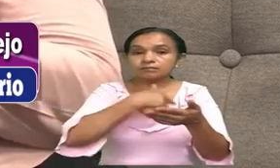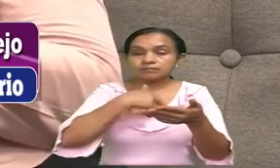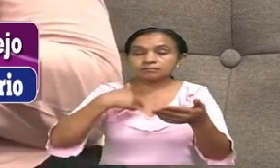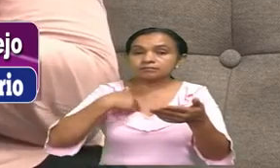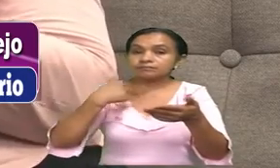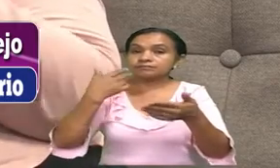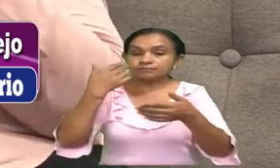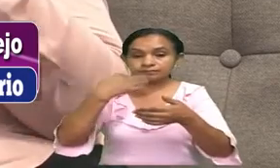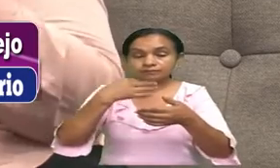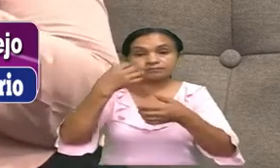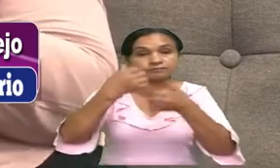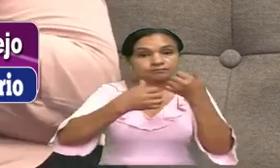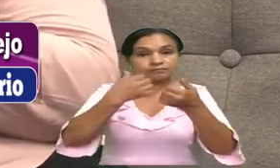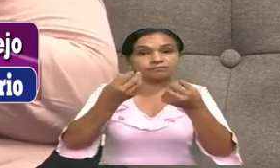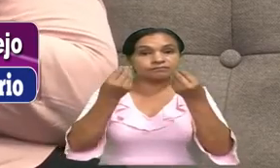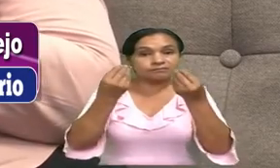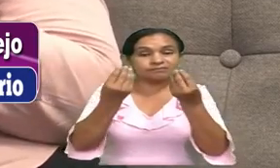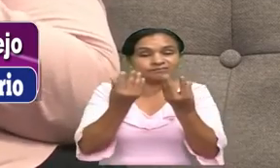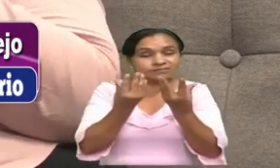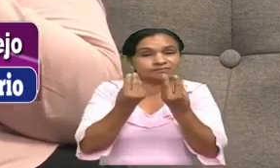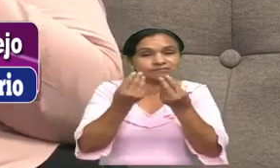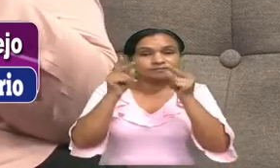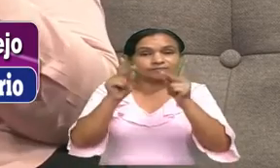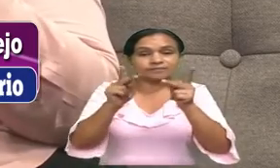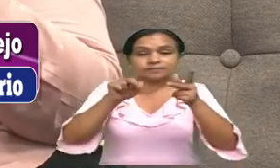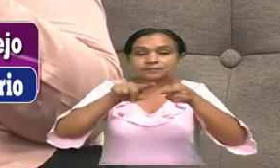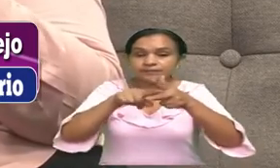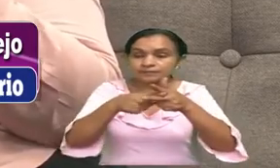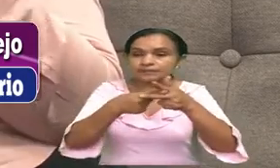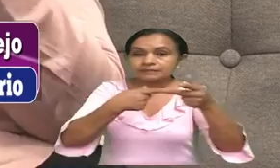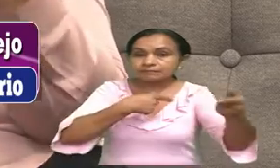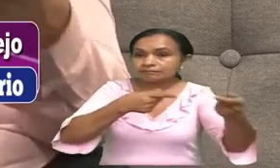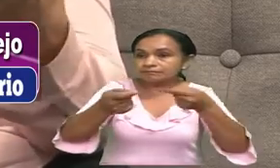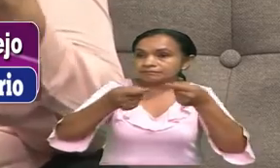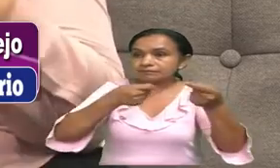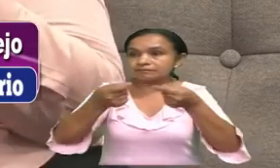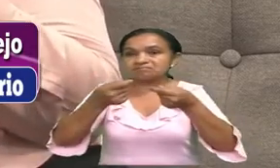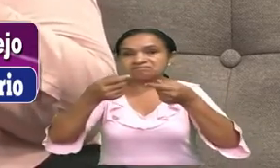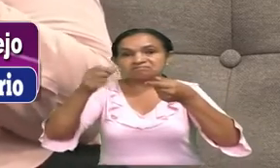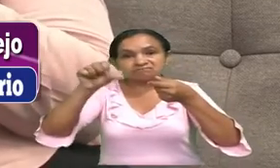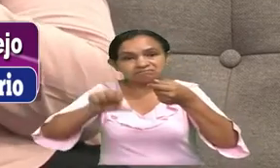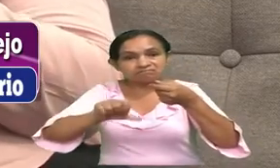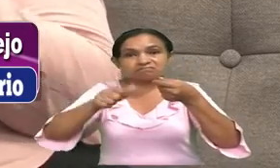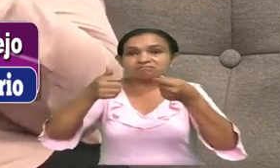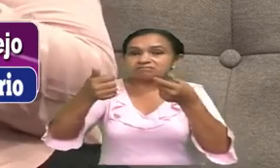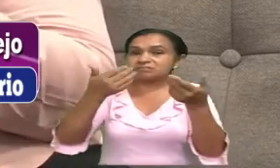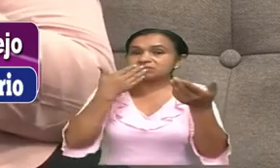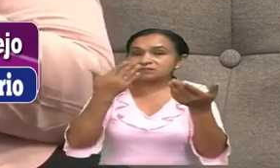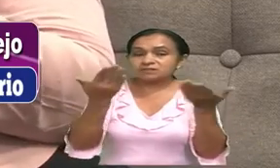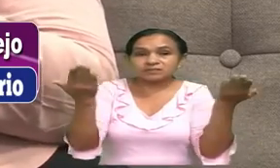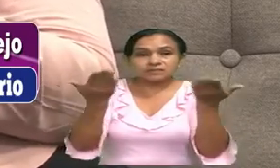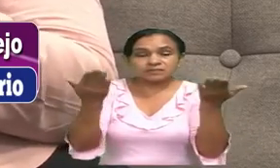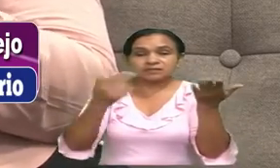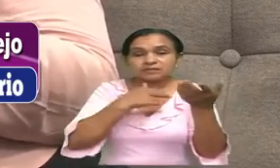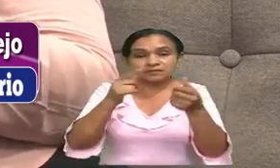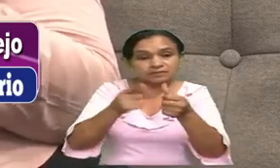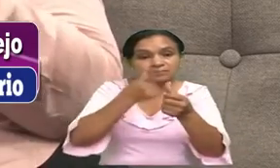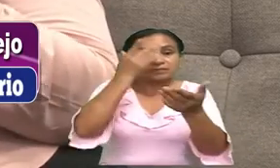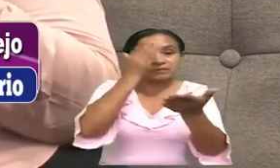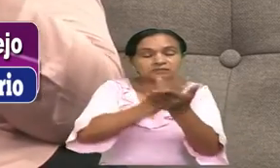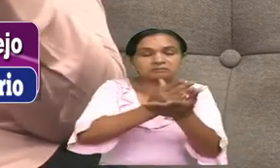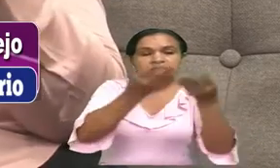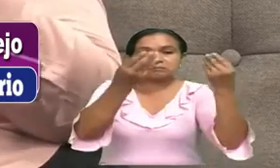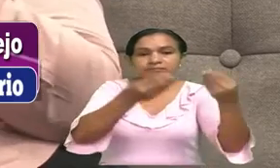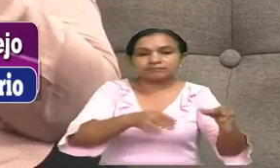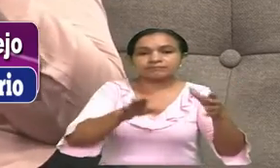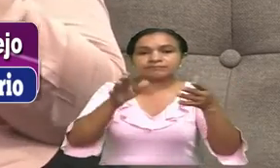riesgo, porque claro, hay mucho temor a veces cuando alguien va a comenzar un negocio, si fracasa, no fracasa, o que si fracasó la primera vez abandona,